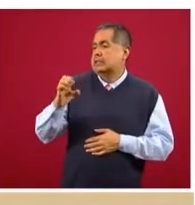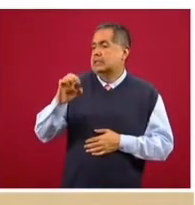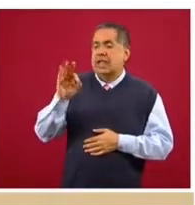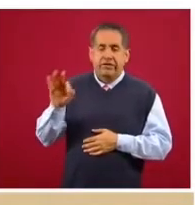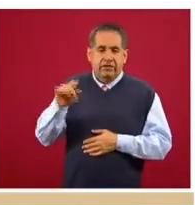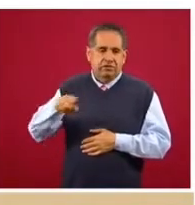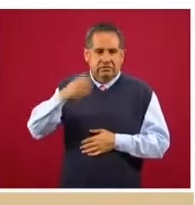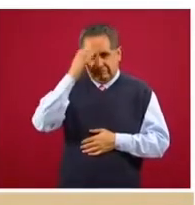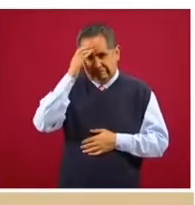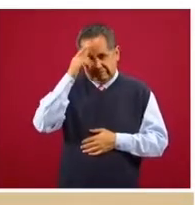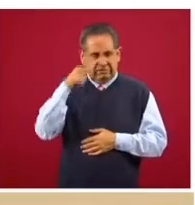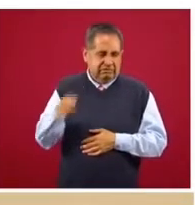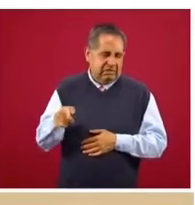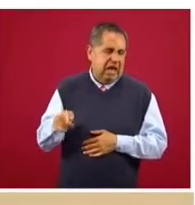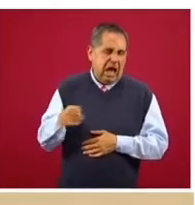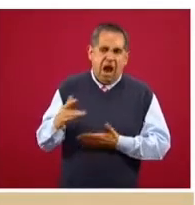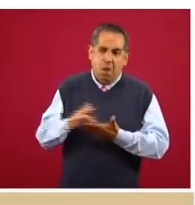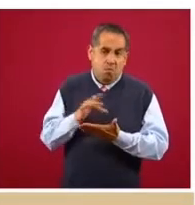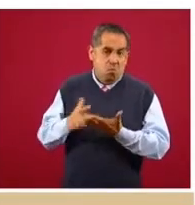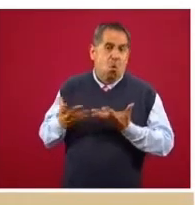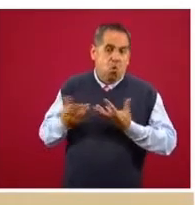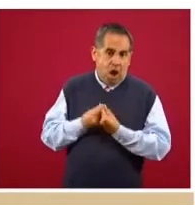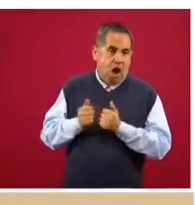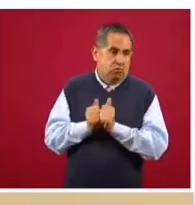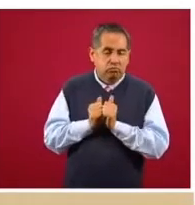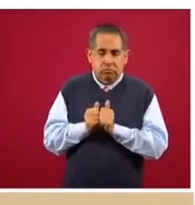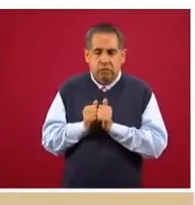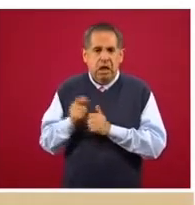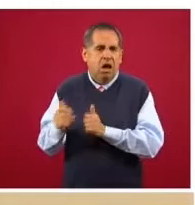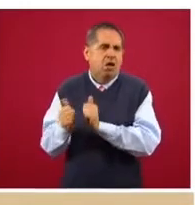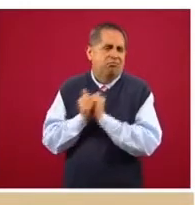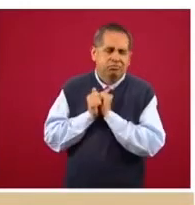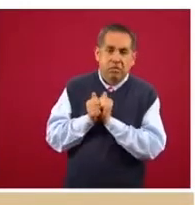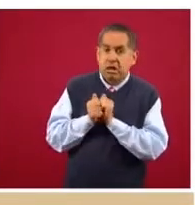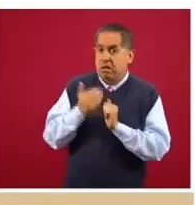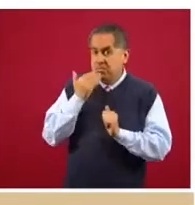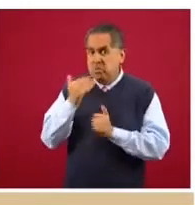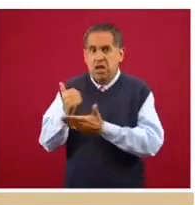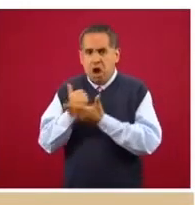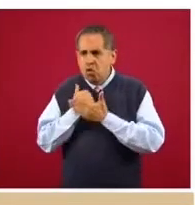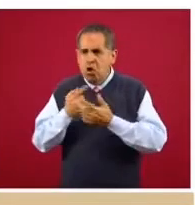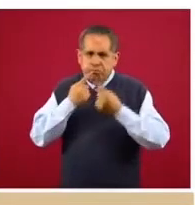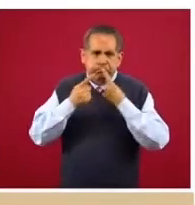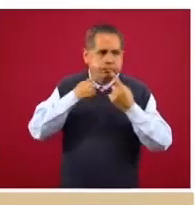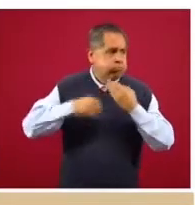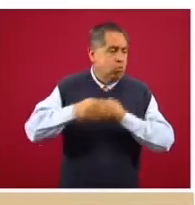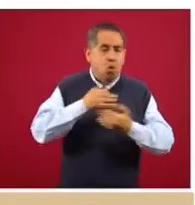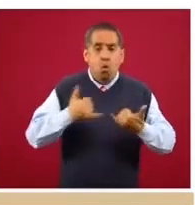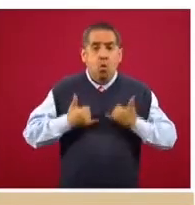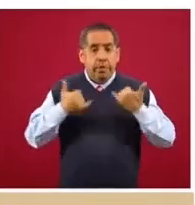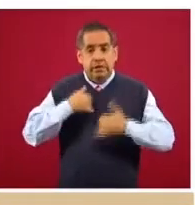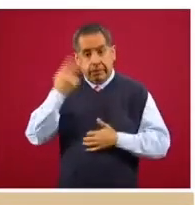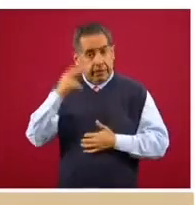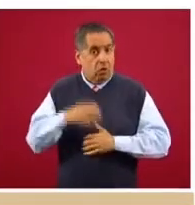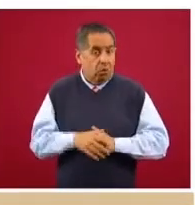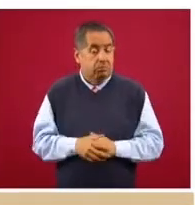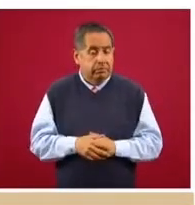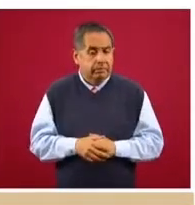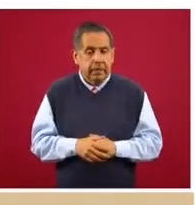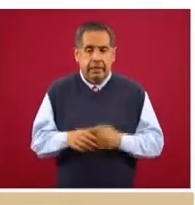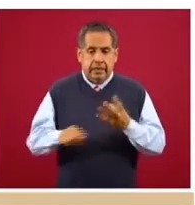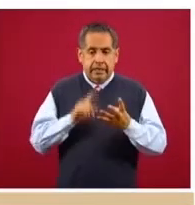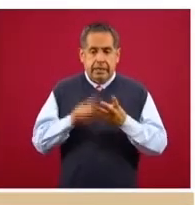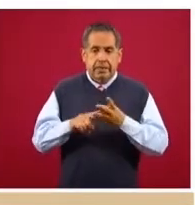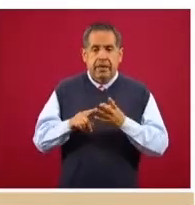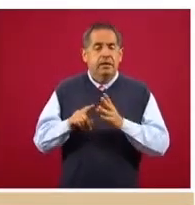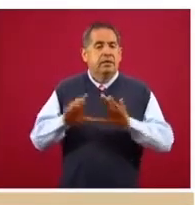o mejor conocido como UNICEF, quien ha sido un aliado estratégico para las juventudes de México. Por supuesto está el